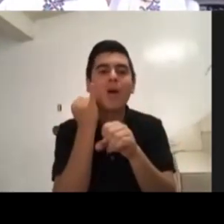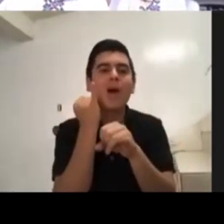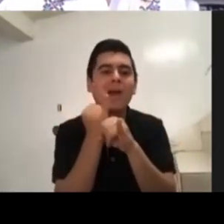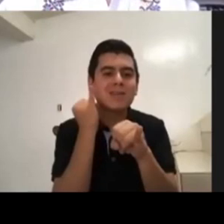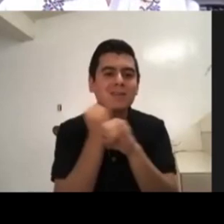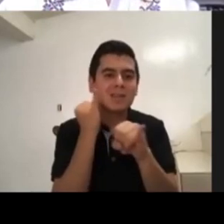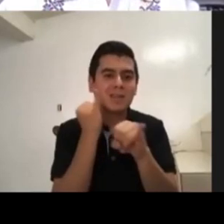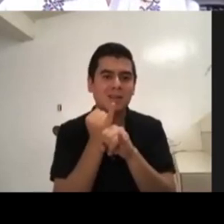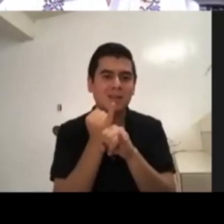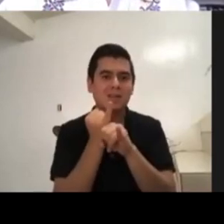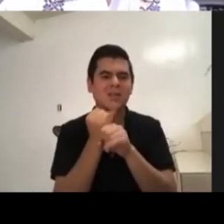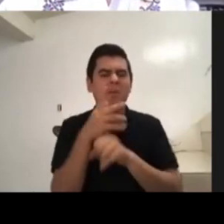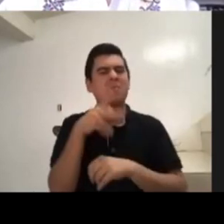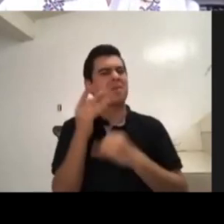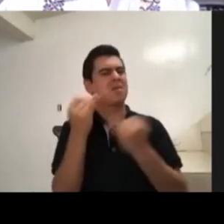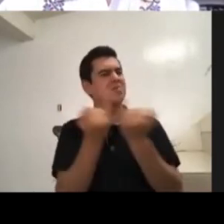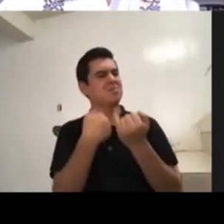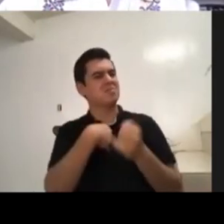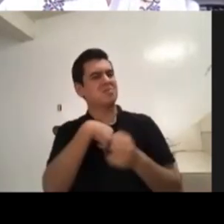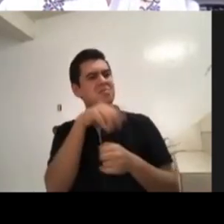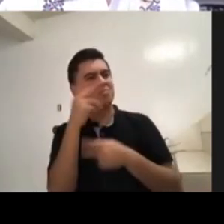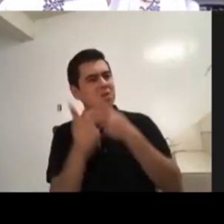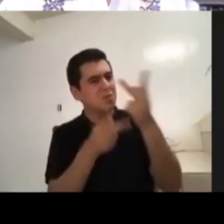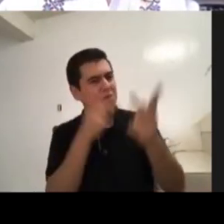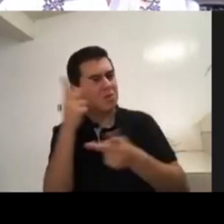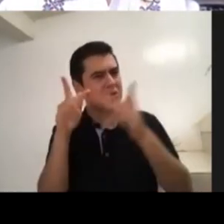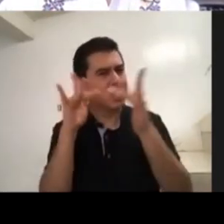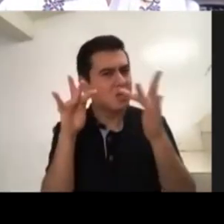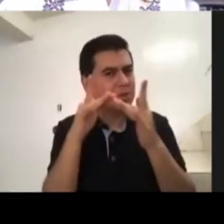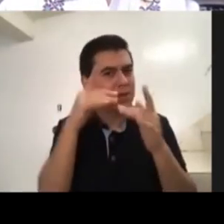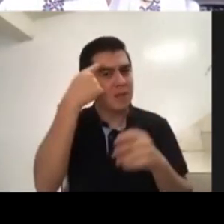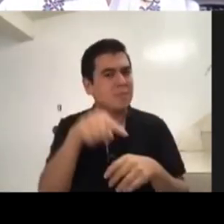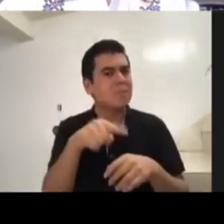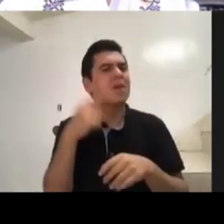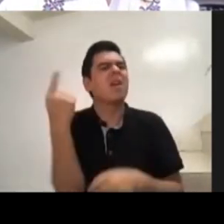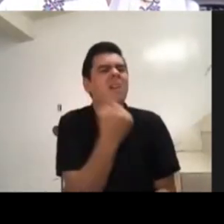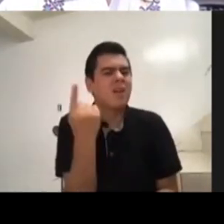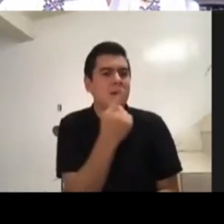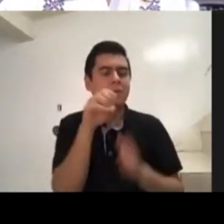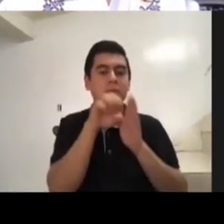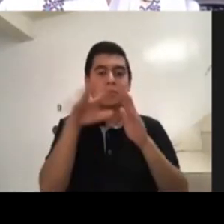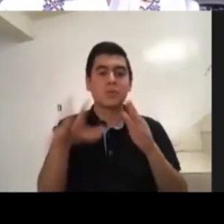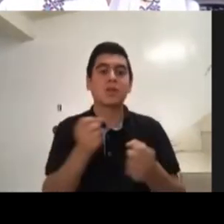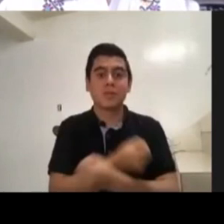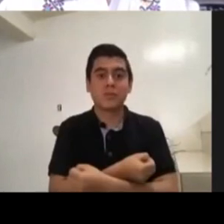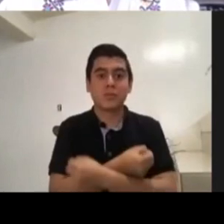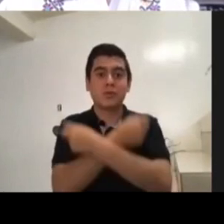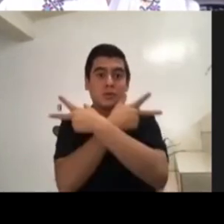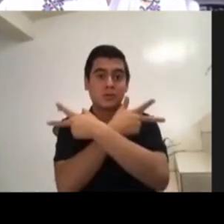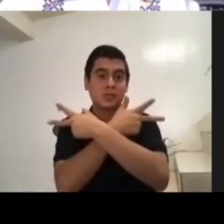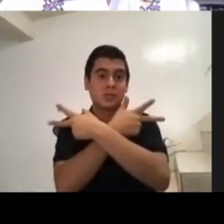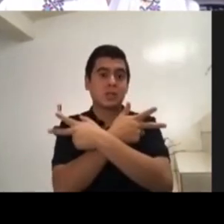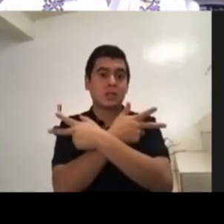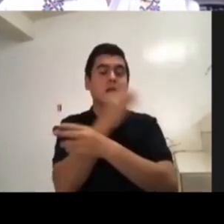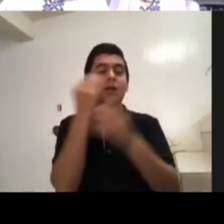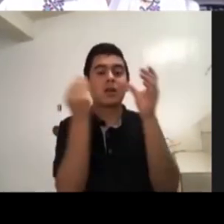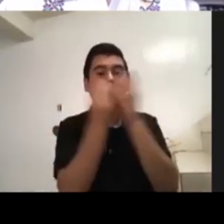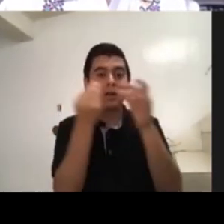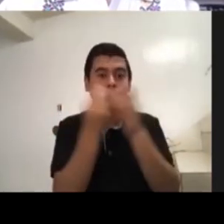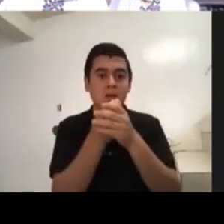qué? Bueno, desde clases virtuales hasta consejitos por consoladores